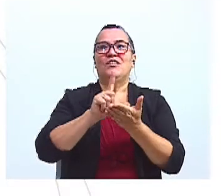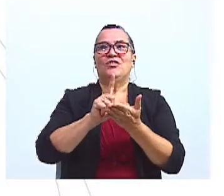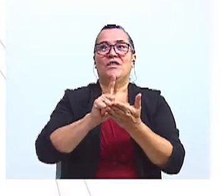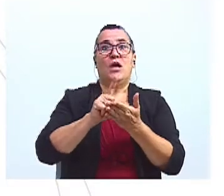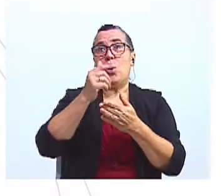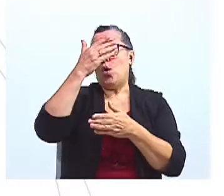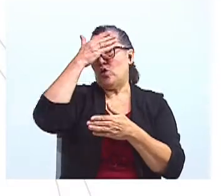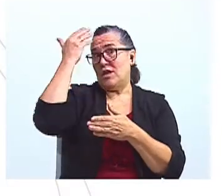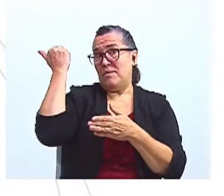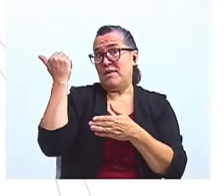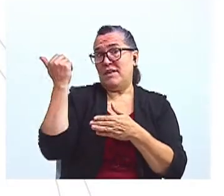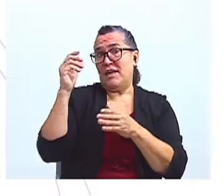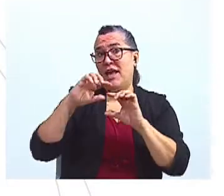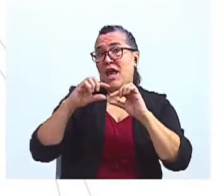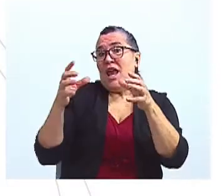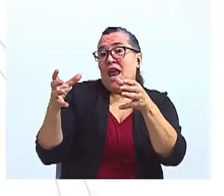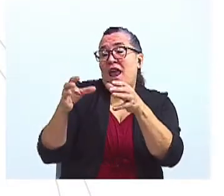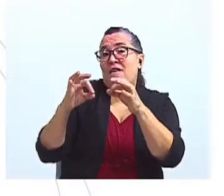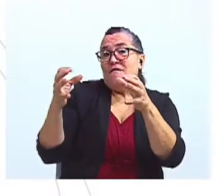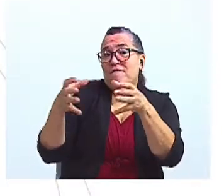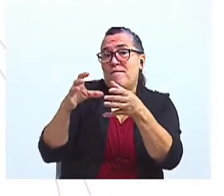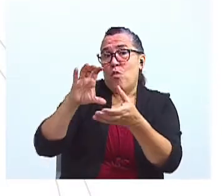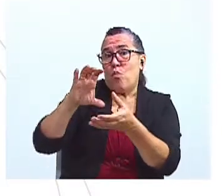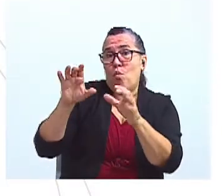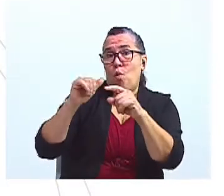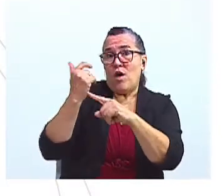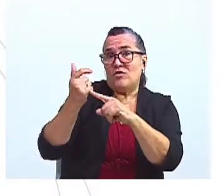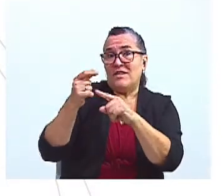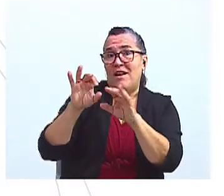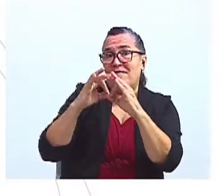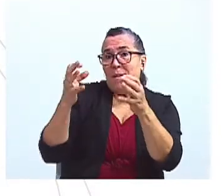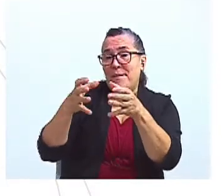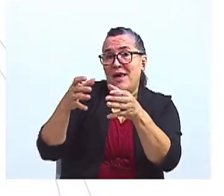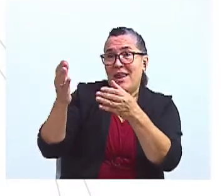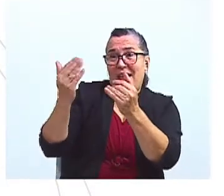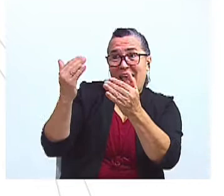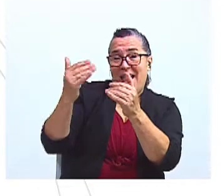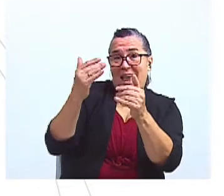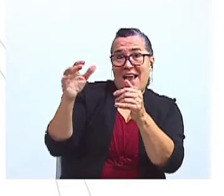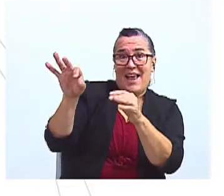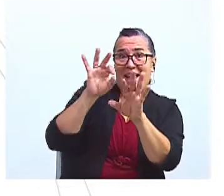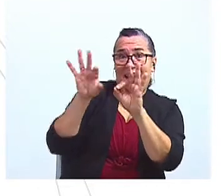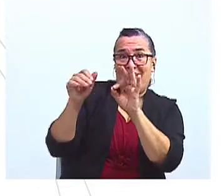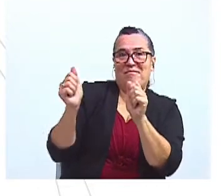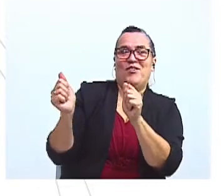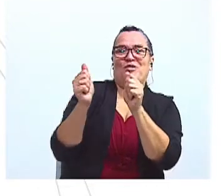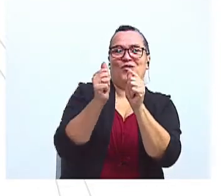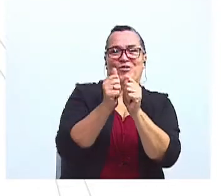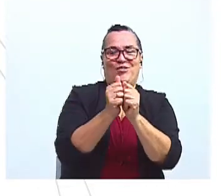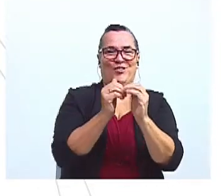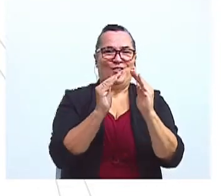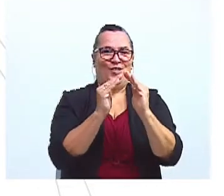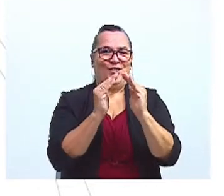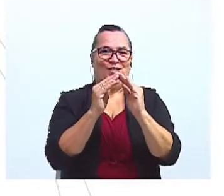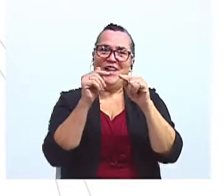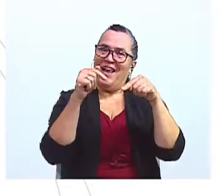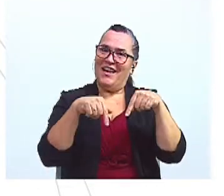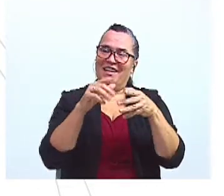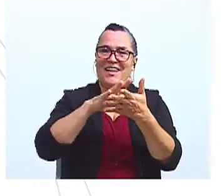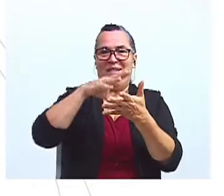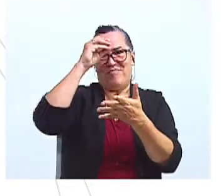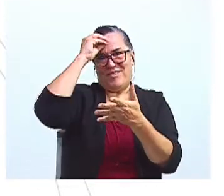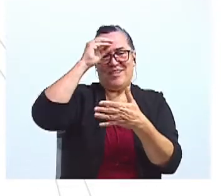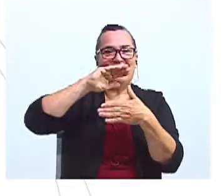les olvide invitar a su burbuja social con todos los que ustedes estén en casita. Recuerden que acá